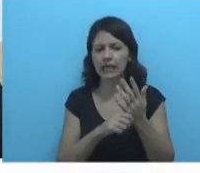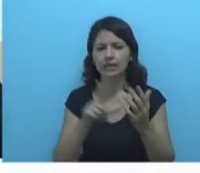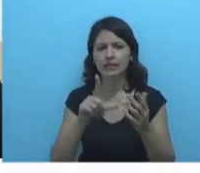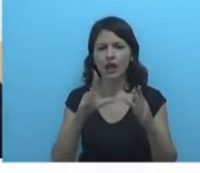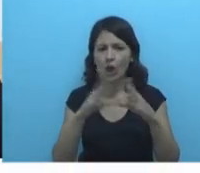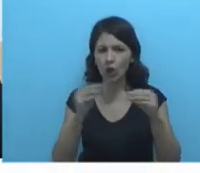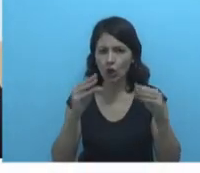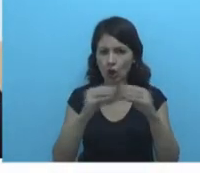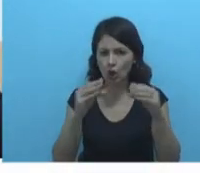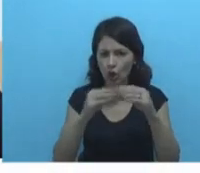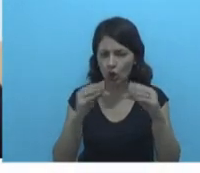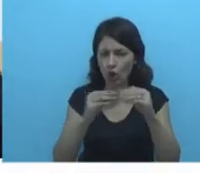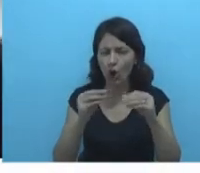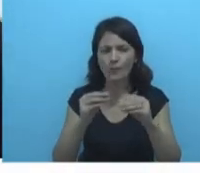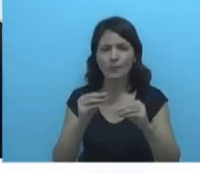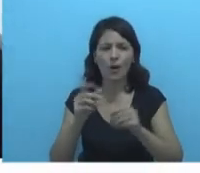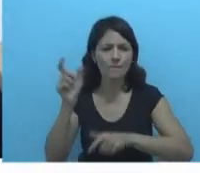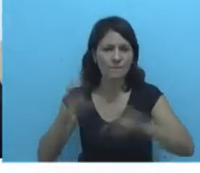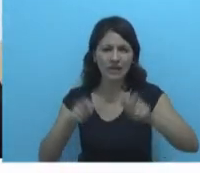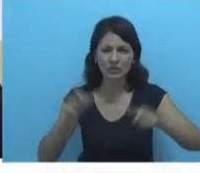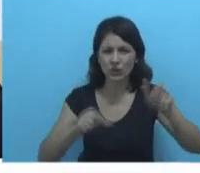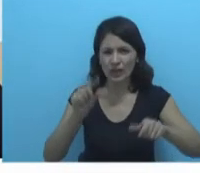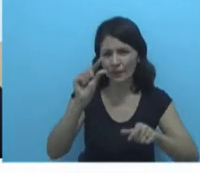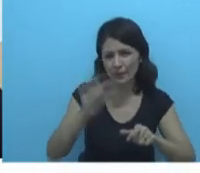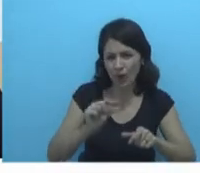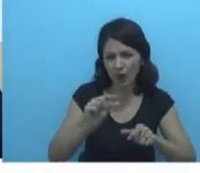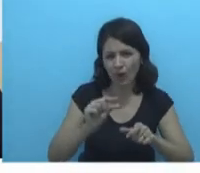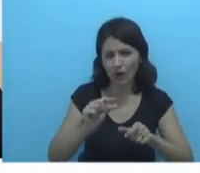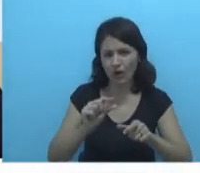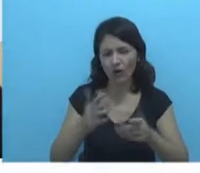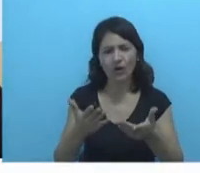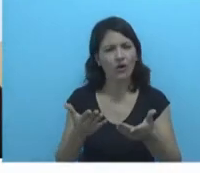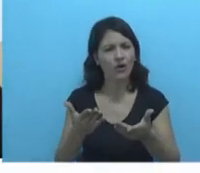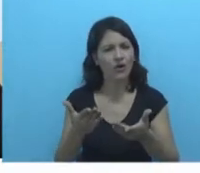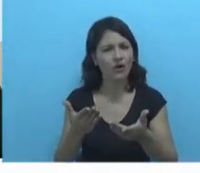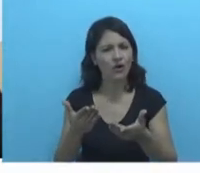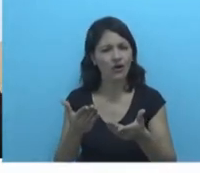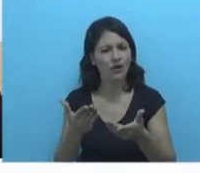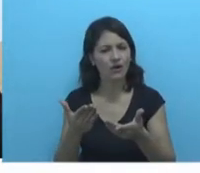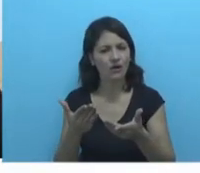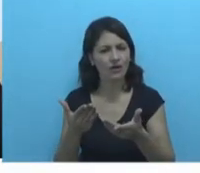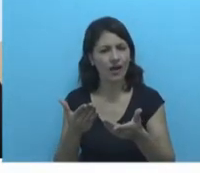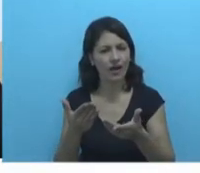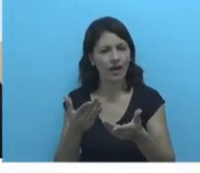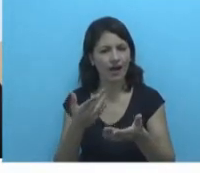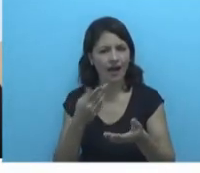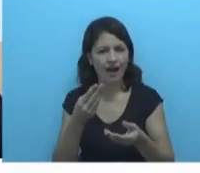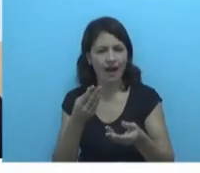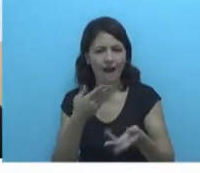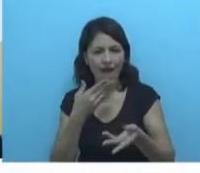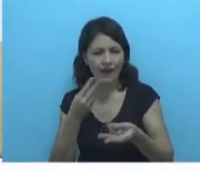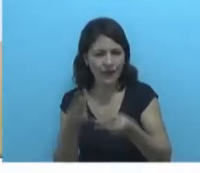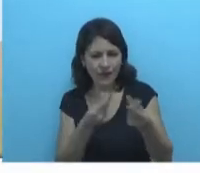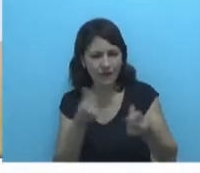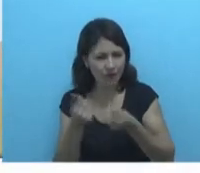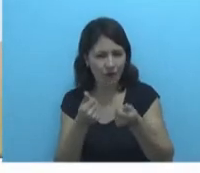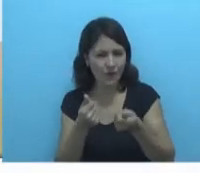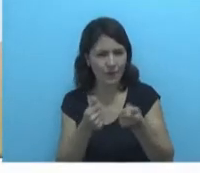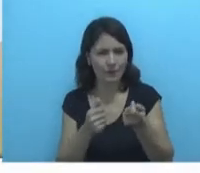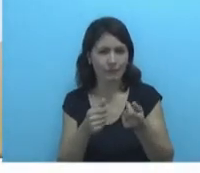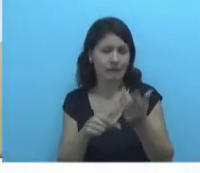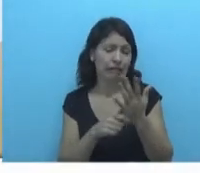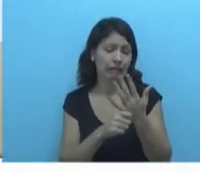pocas personas y son los que están del lado más aventajado de la vida, no los más necesitados. Así